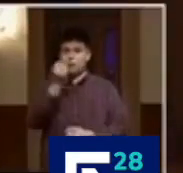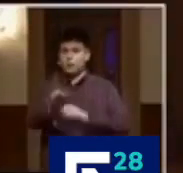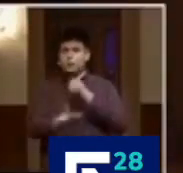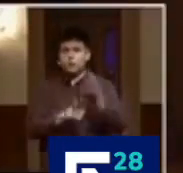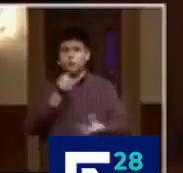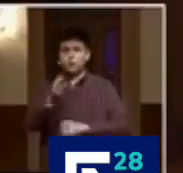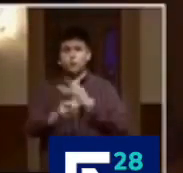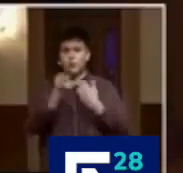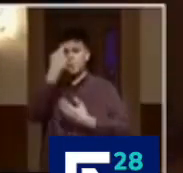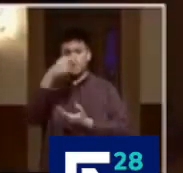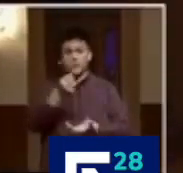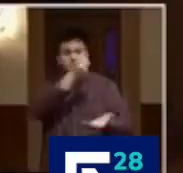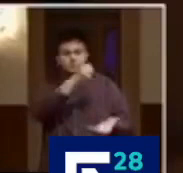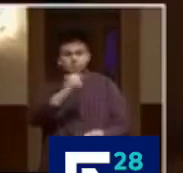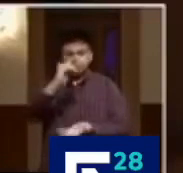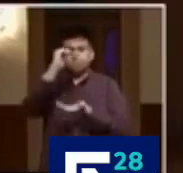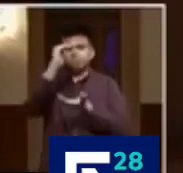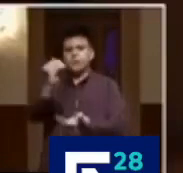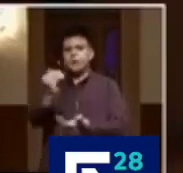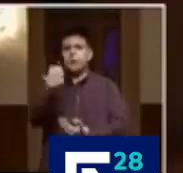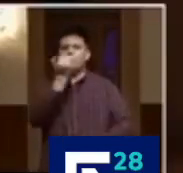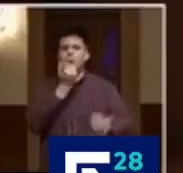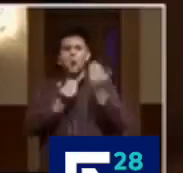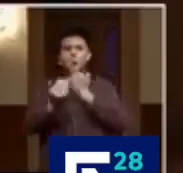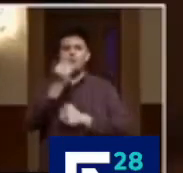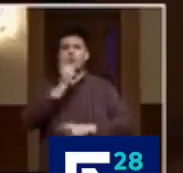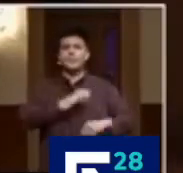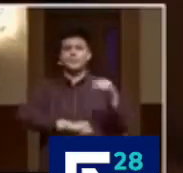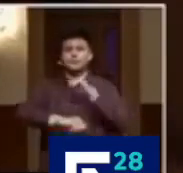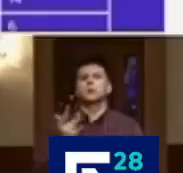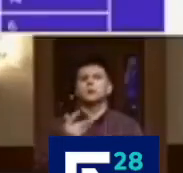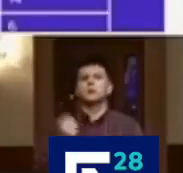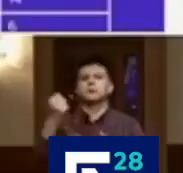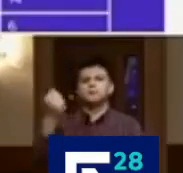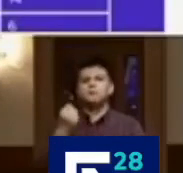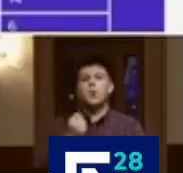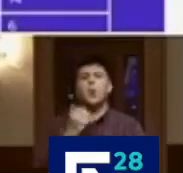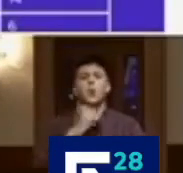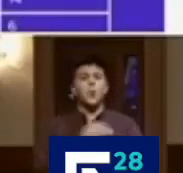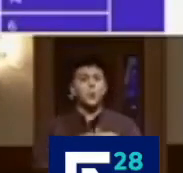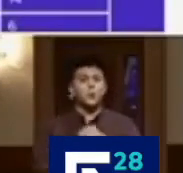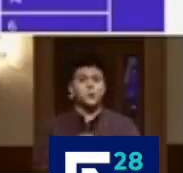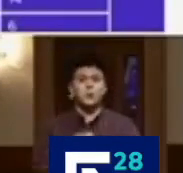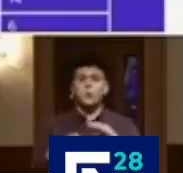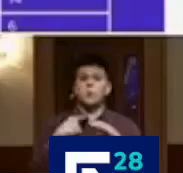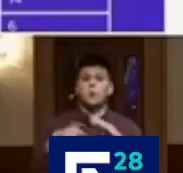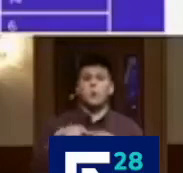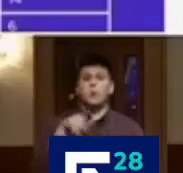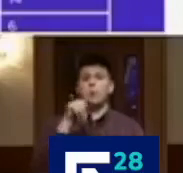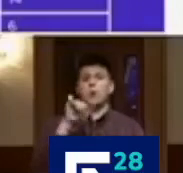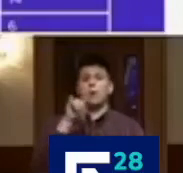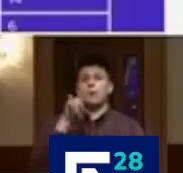puedan obtener un paquete de alimento de canasta básica en las tiendas de autoservicio HEB, Mi Tiendita del